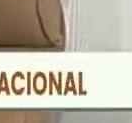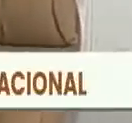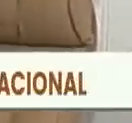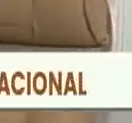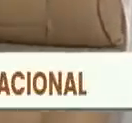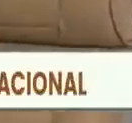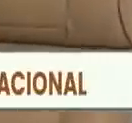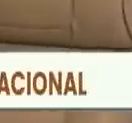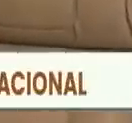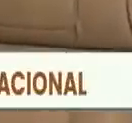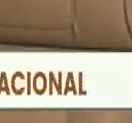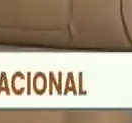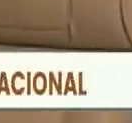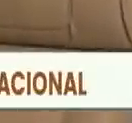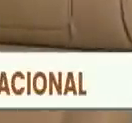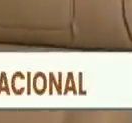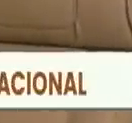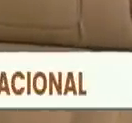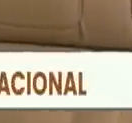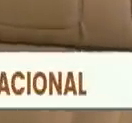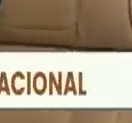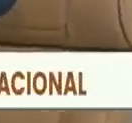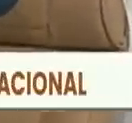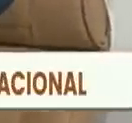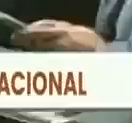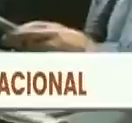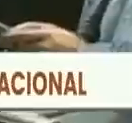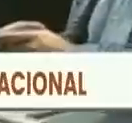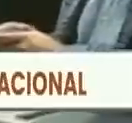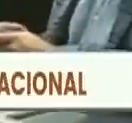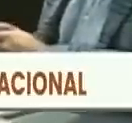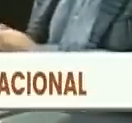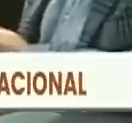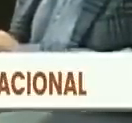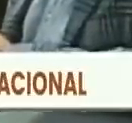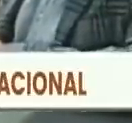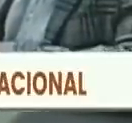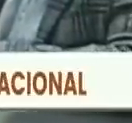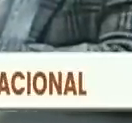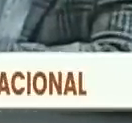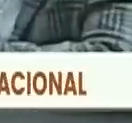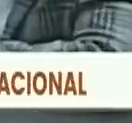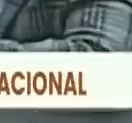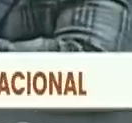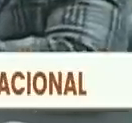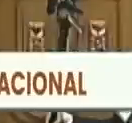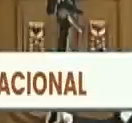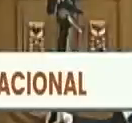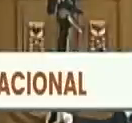Estos representantes de la civilidad, de la civilización,